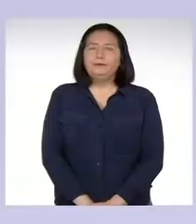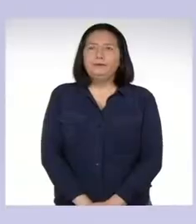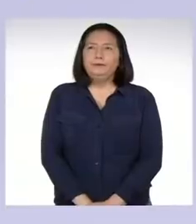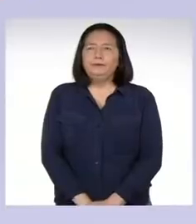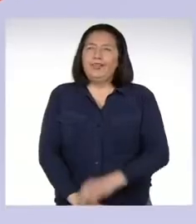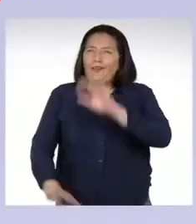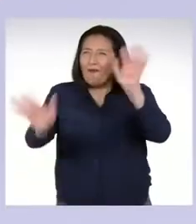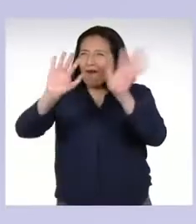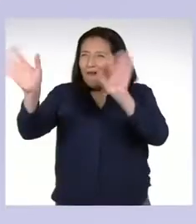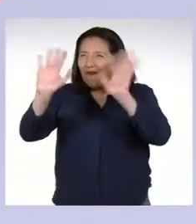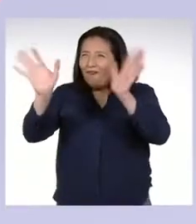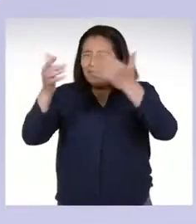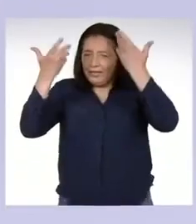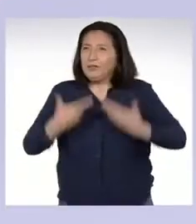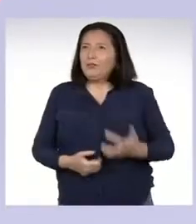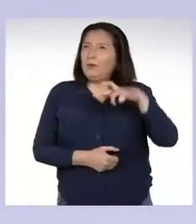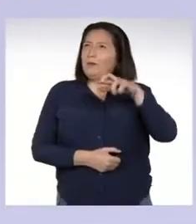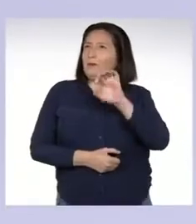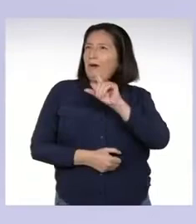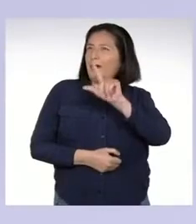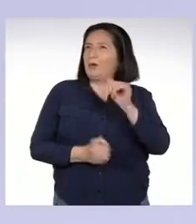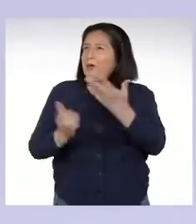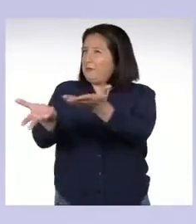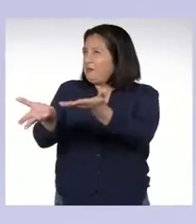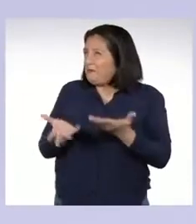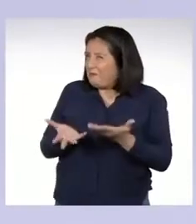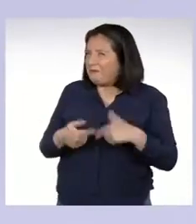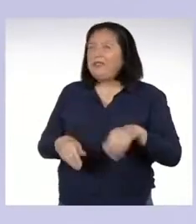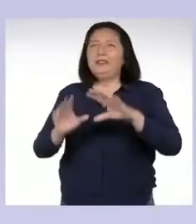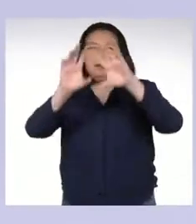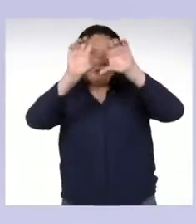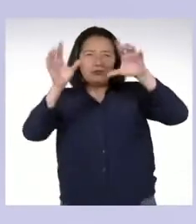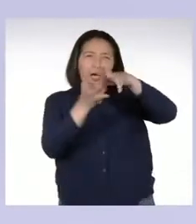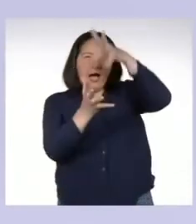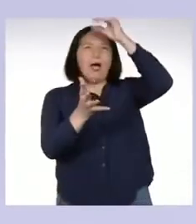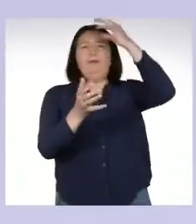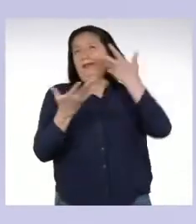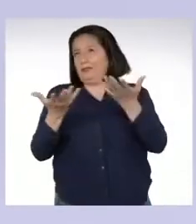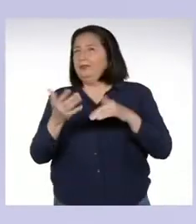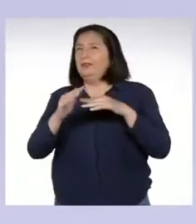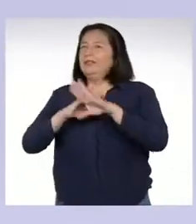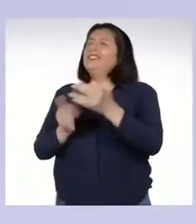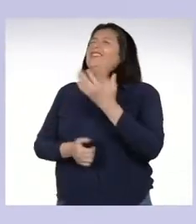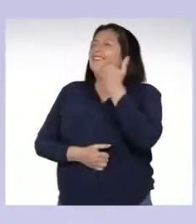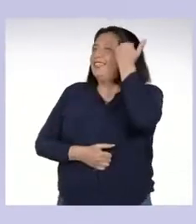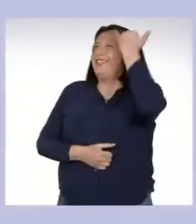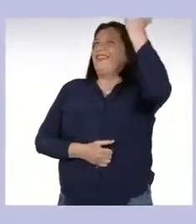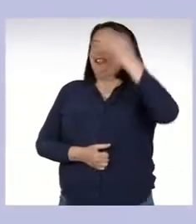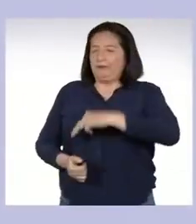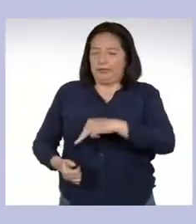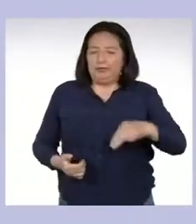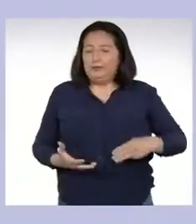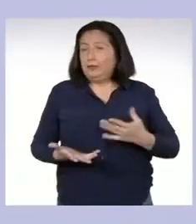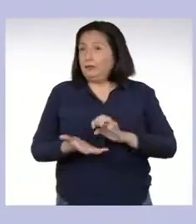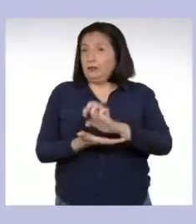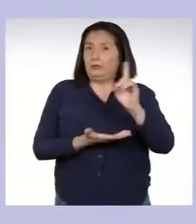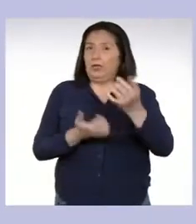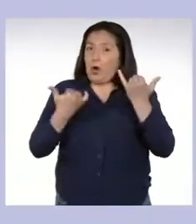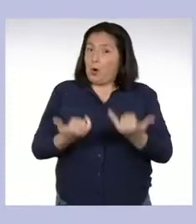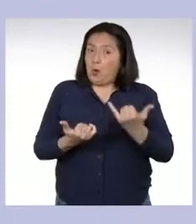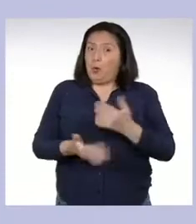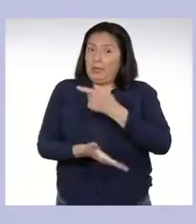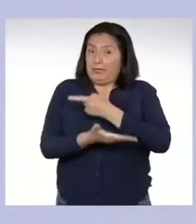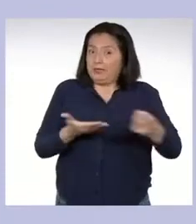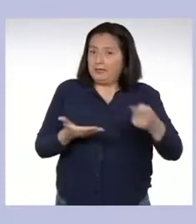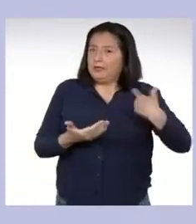Hola, hola, soy Paola Moreno. Bienvenidas y bienvenidos a Aprendo en Casa, una iniciativa del Ministerio de Educación. Continuamos la semana